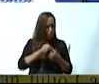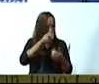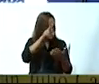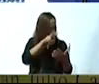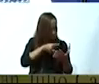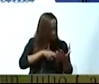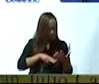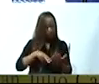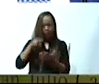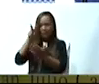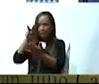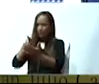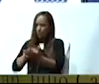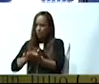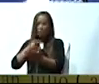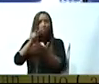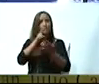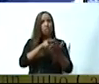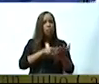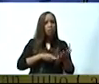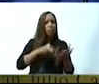de conocer